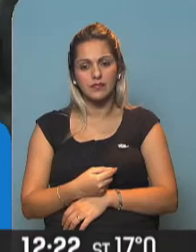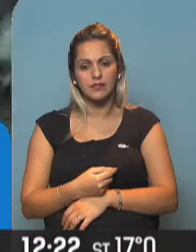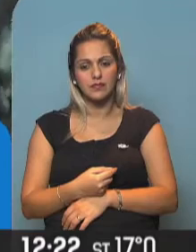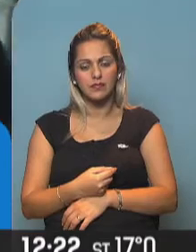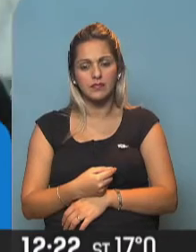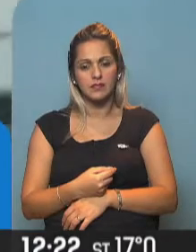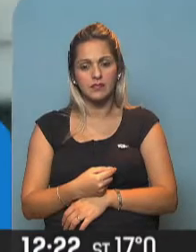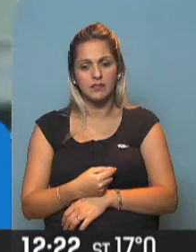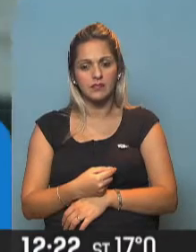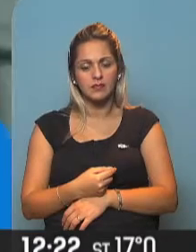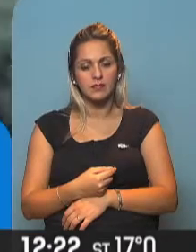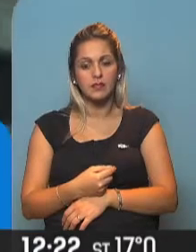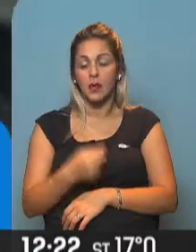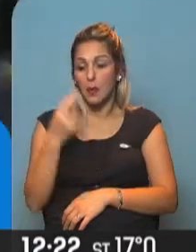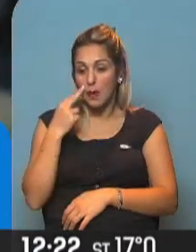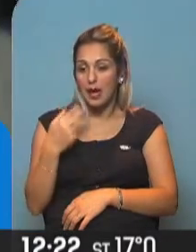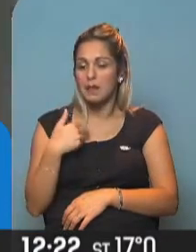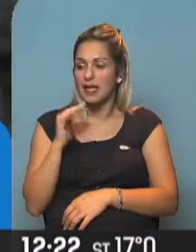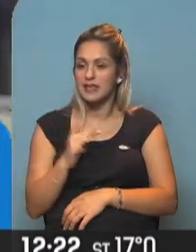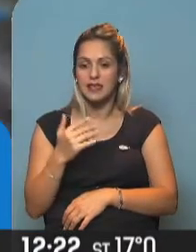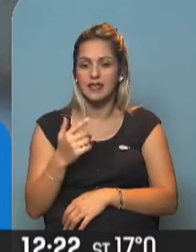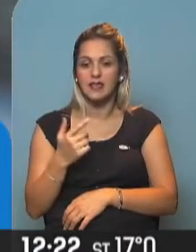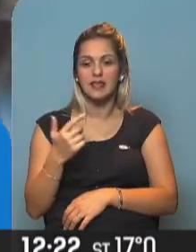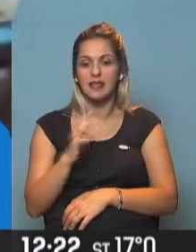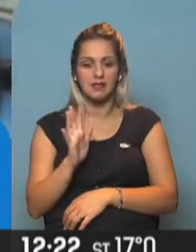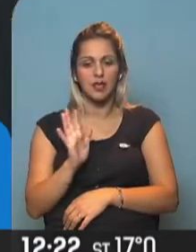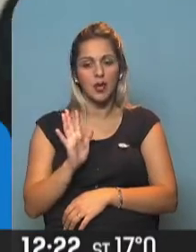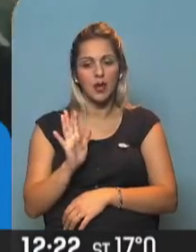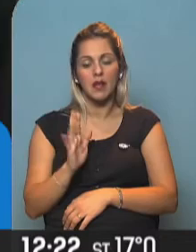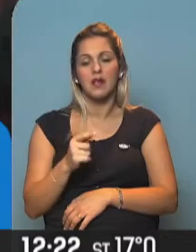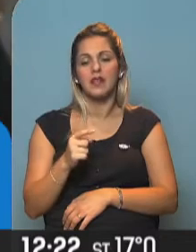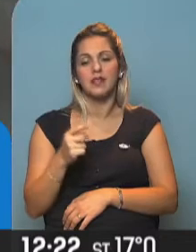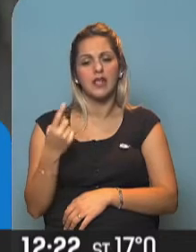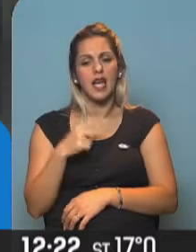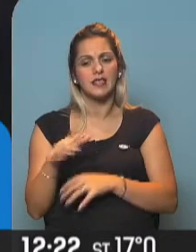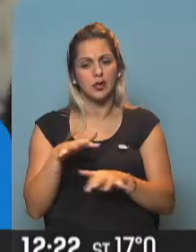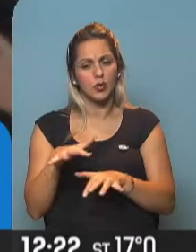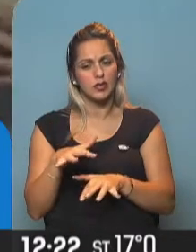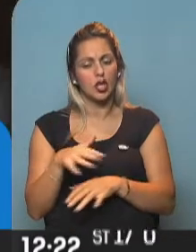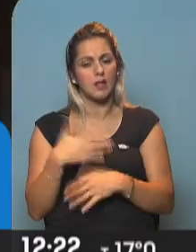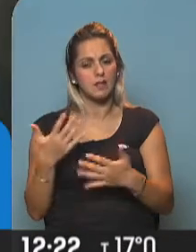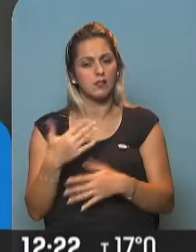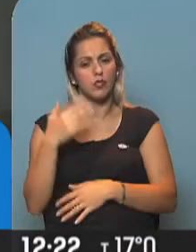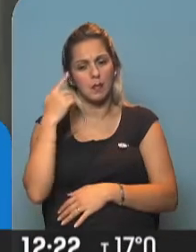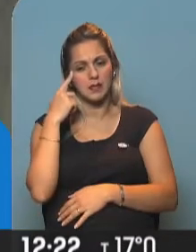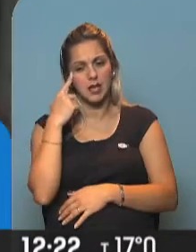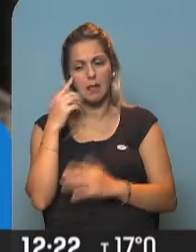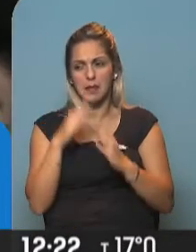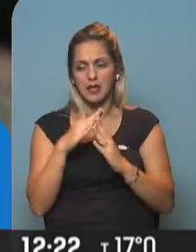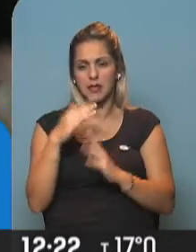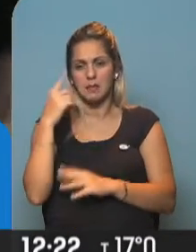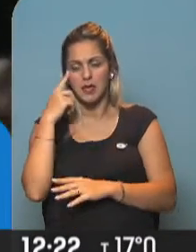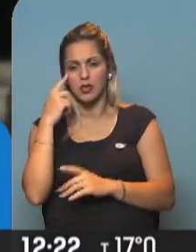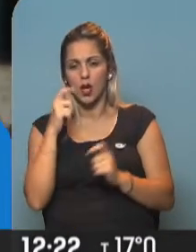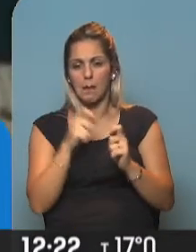se acostumbra a verme hacer. Pero bueno, es un personaje, es una situación muy dramática. Pensaba en mi casa, a veces pienso en la película y